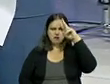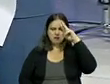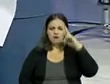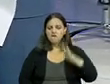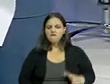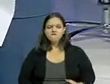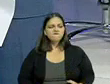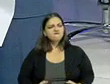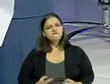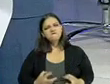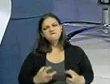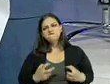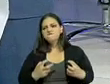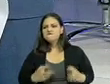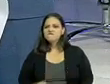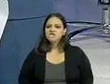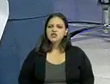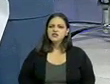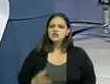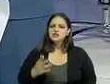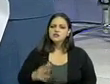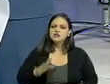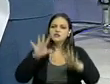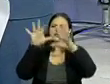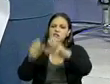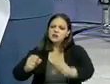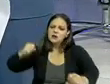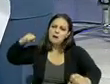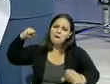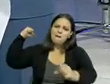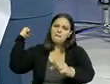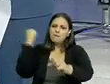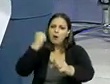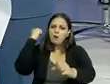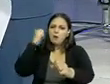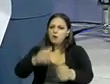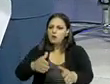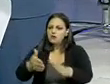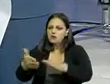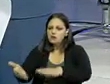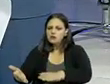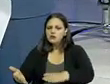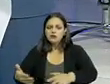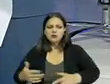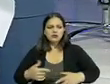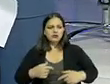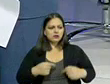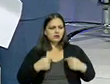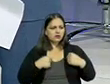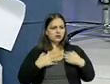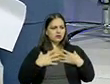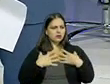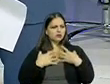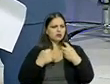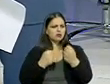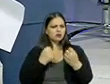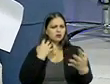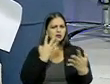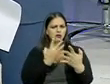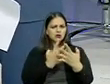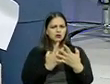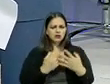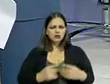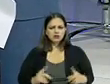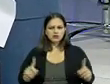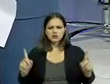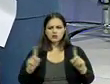humano, son las consecuencias de esta violencia, este tipo de violencia contra la mujer, José Luis. Es una situación complicada,